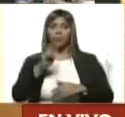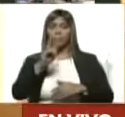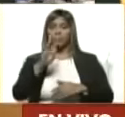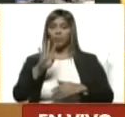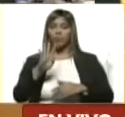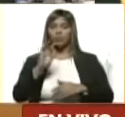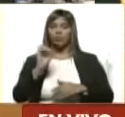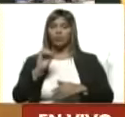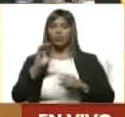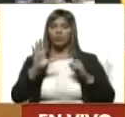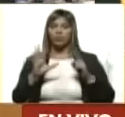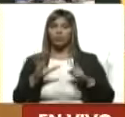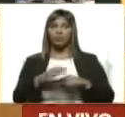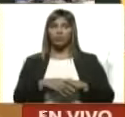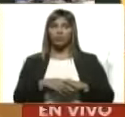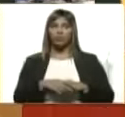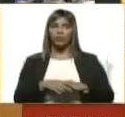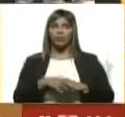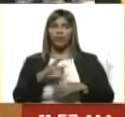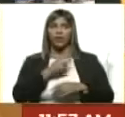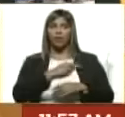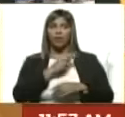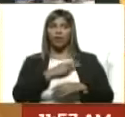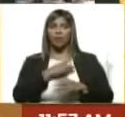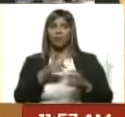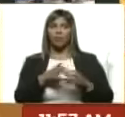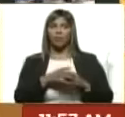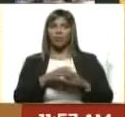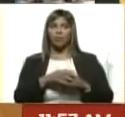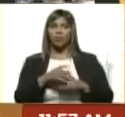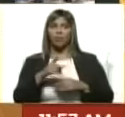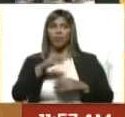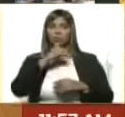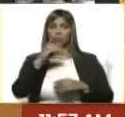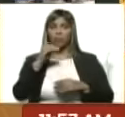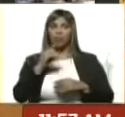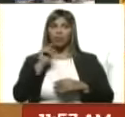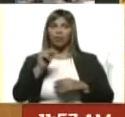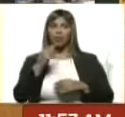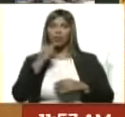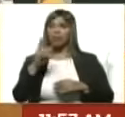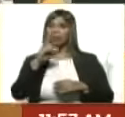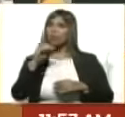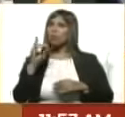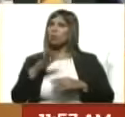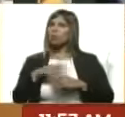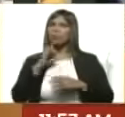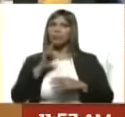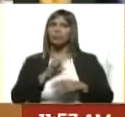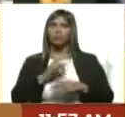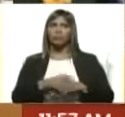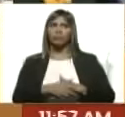2406, y le sale que el jefe de su 1 por 10 es Diosdado, él va a decir, Diosdado, ¿por qué tú no me has llamado?